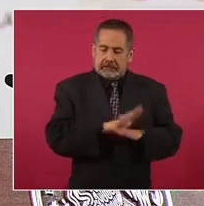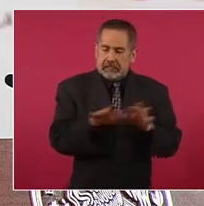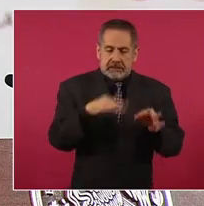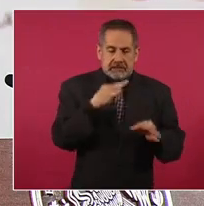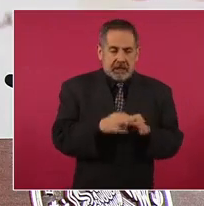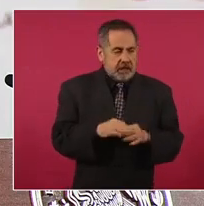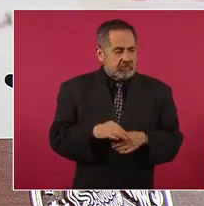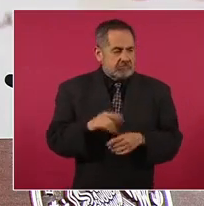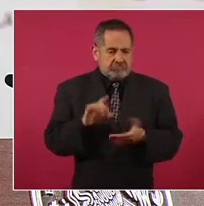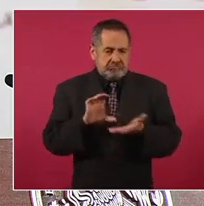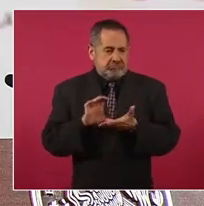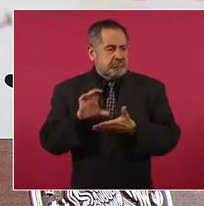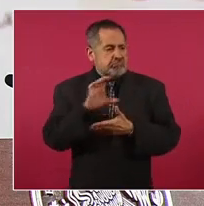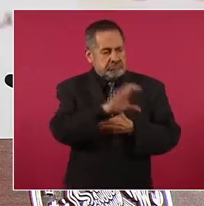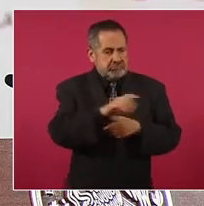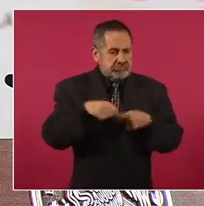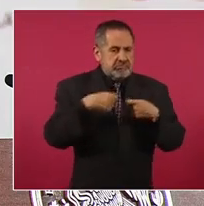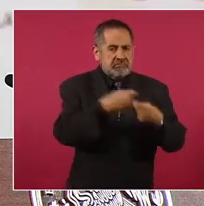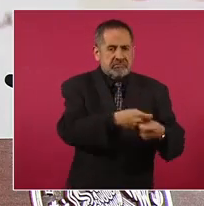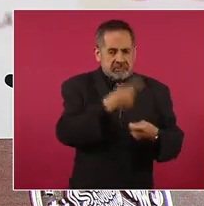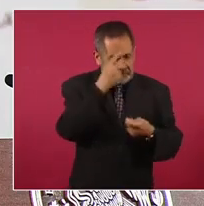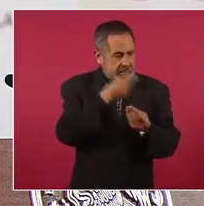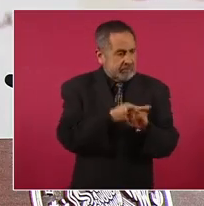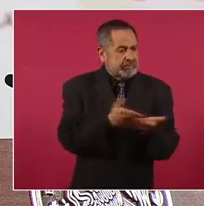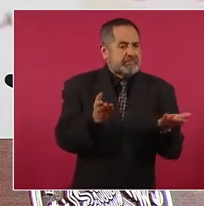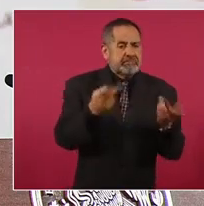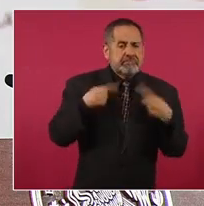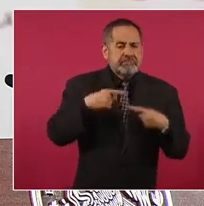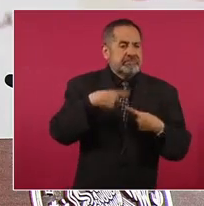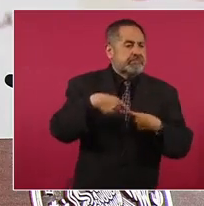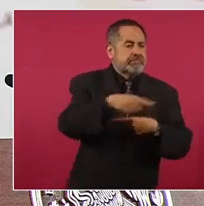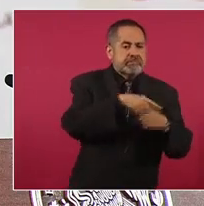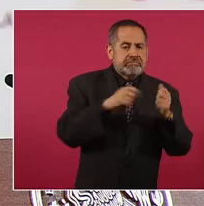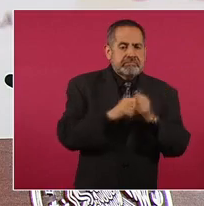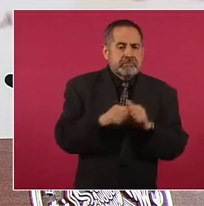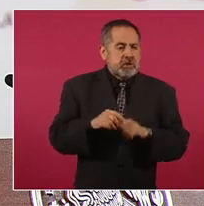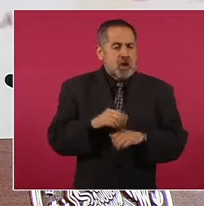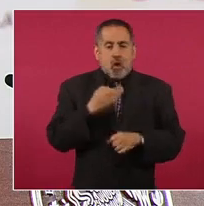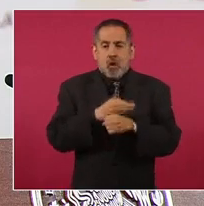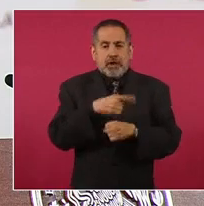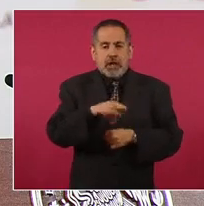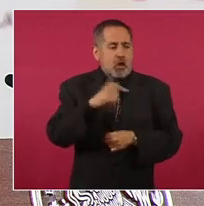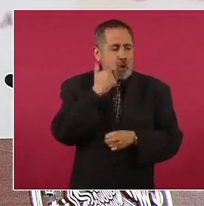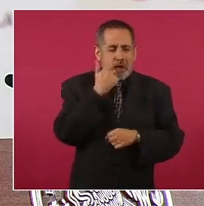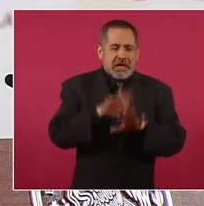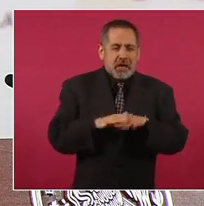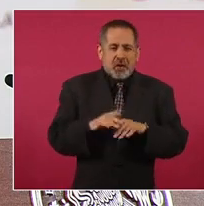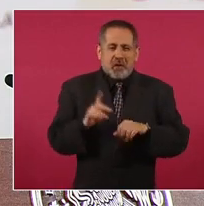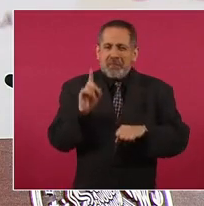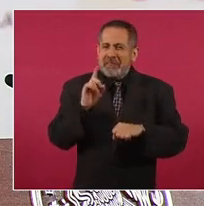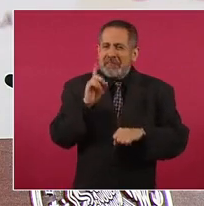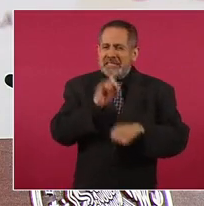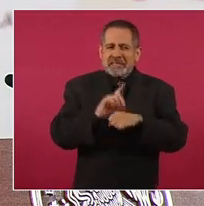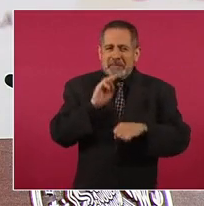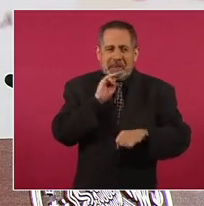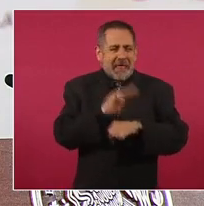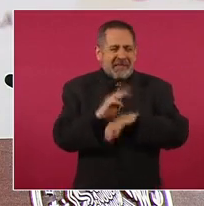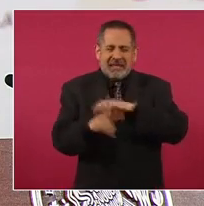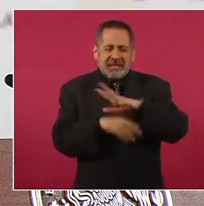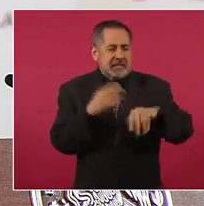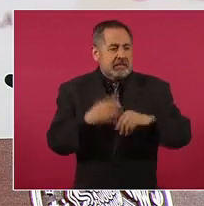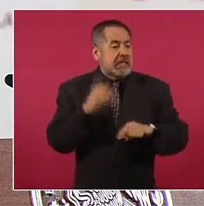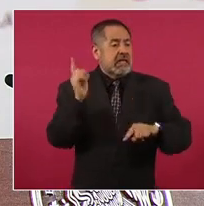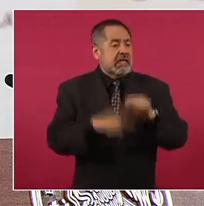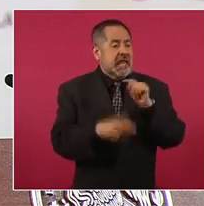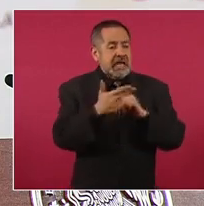ahí les transfiero algo extra para que lo repartan a la gente por unos días, no quiero nada de desmadre, quita tus H y dile que además